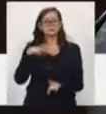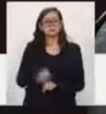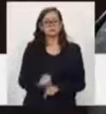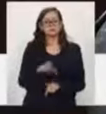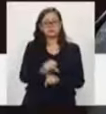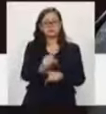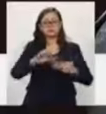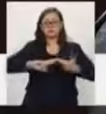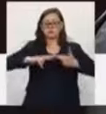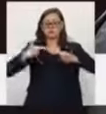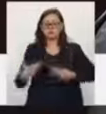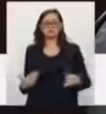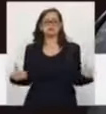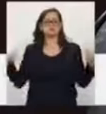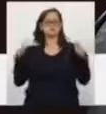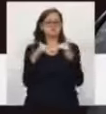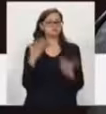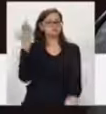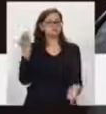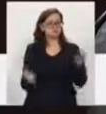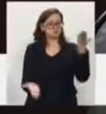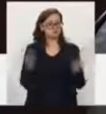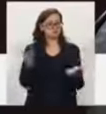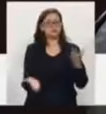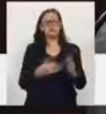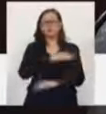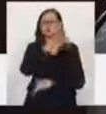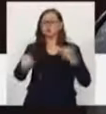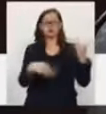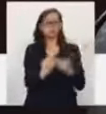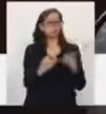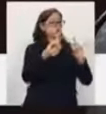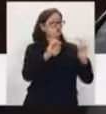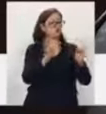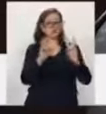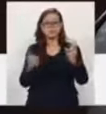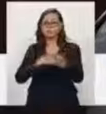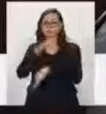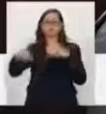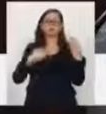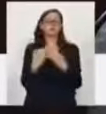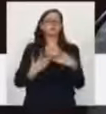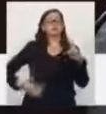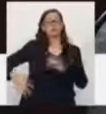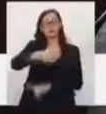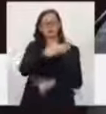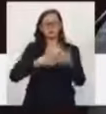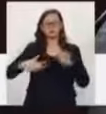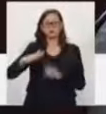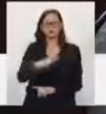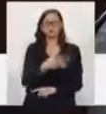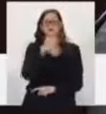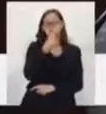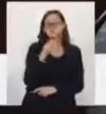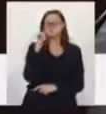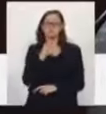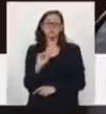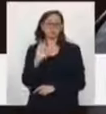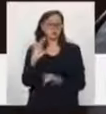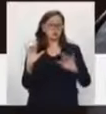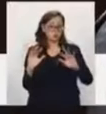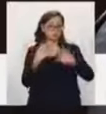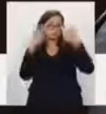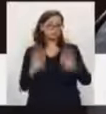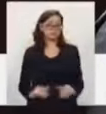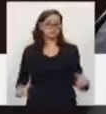de relaciones igualitarias y equitativas de género en todos los sentidos y ámbitos. La paridad constituye la causa y el